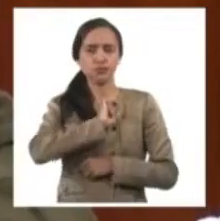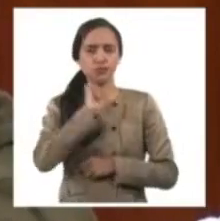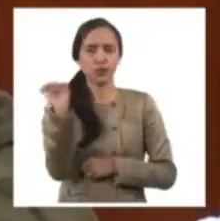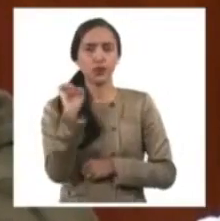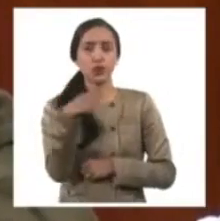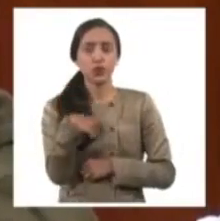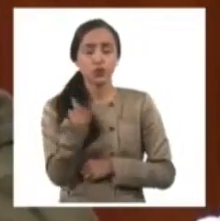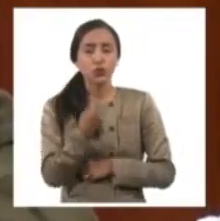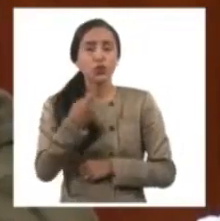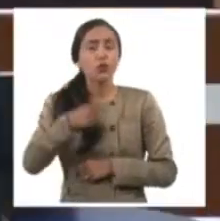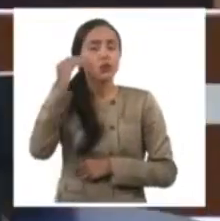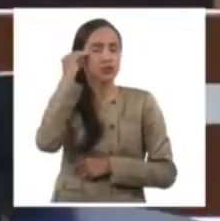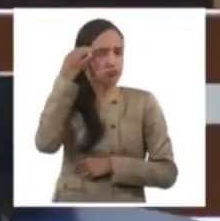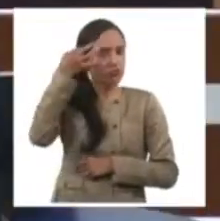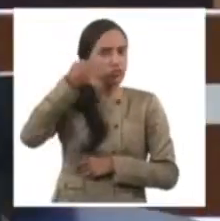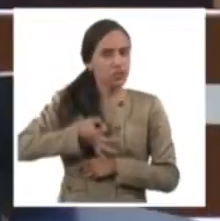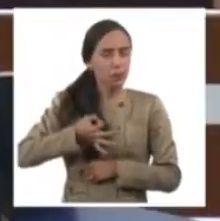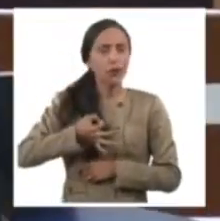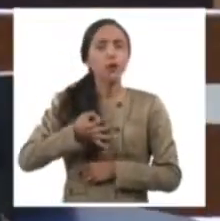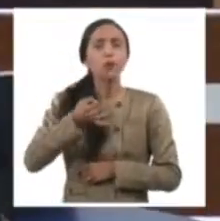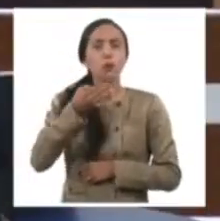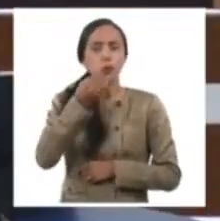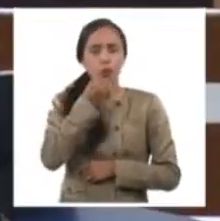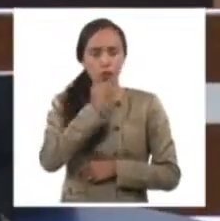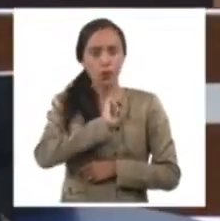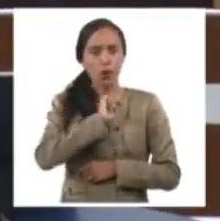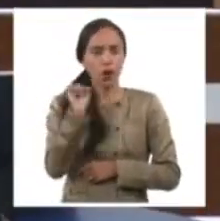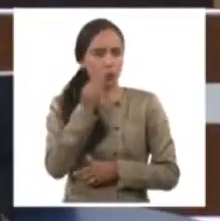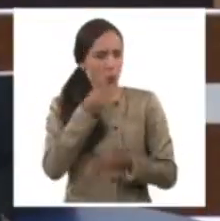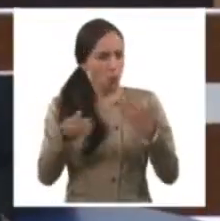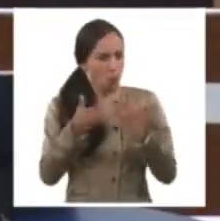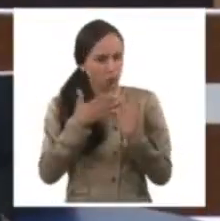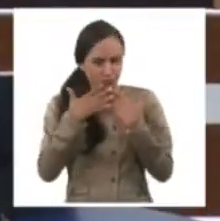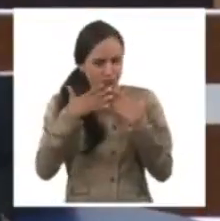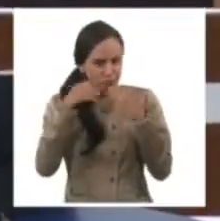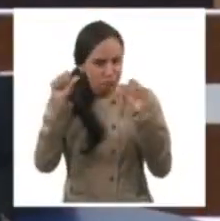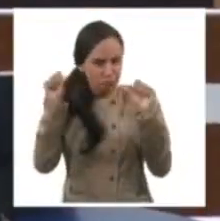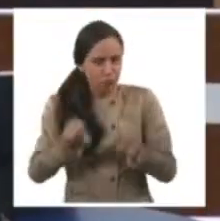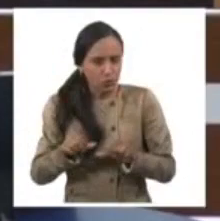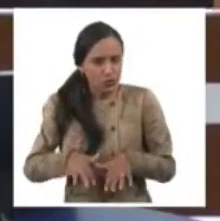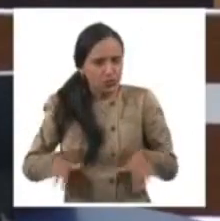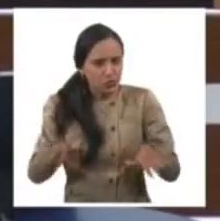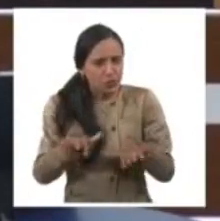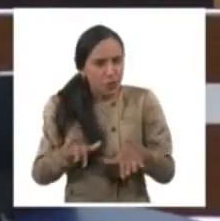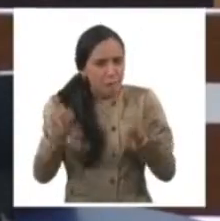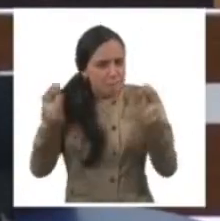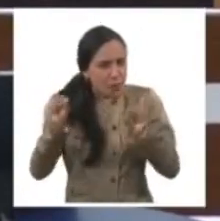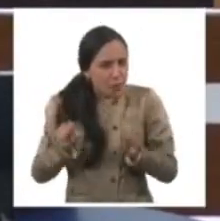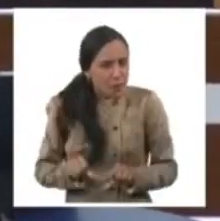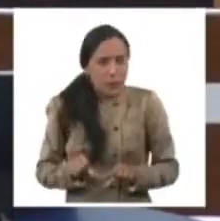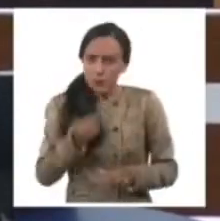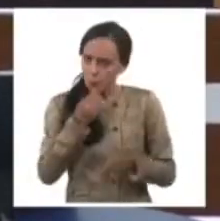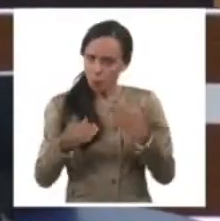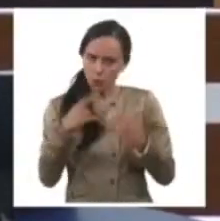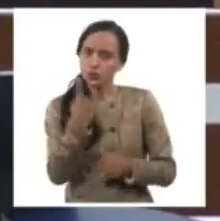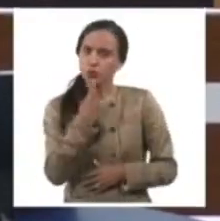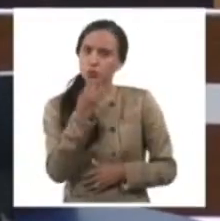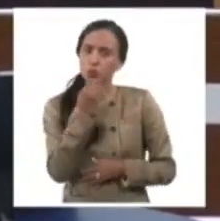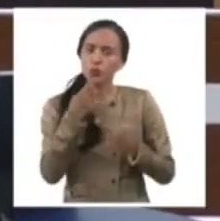es la convicción de que siempre vamos a vencer. En la peor de las situaciones, en la peor de las complejidades, tenemos capacidad